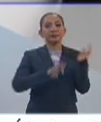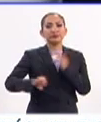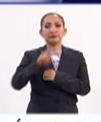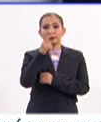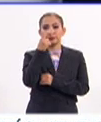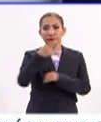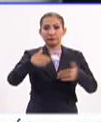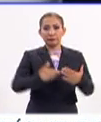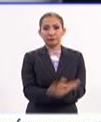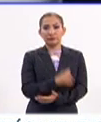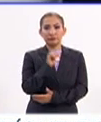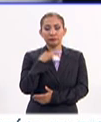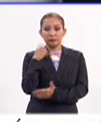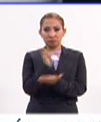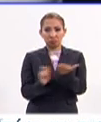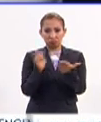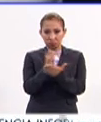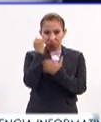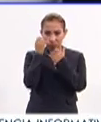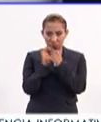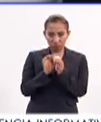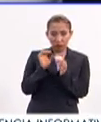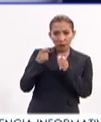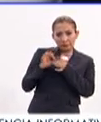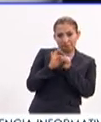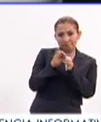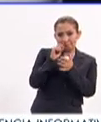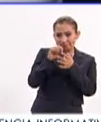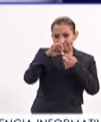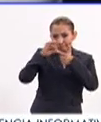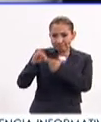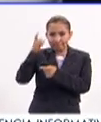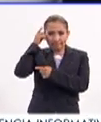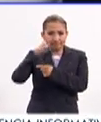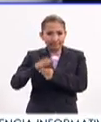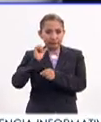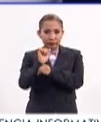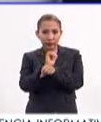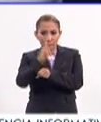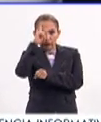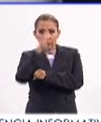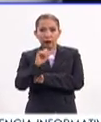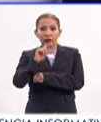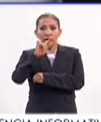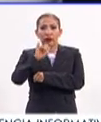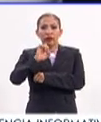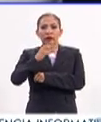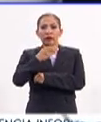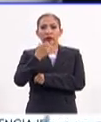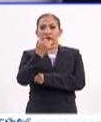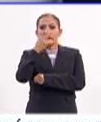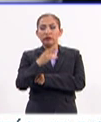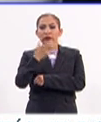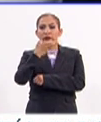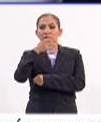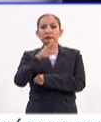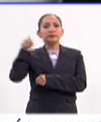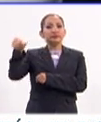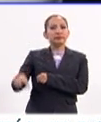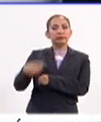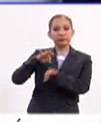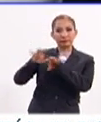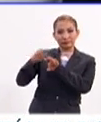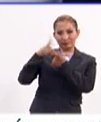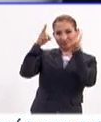En 1901 nace la argumentista, co-guionista, directora y actriz mexicana Adela Sequeiro Haro,